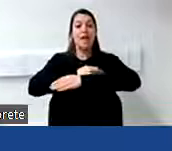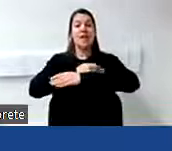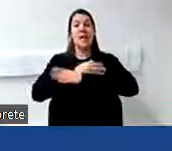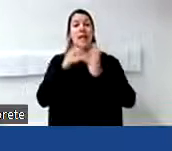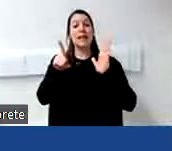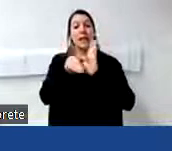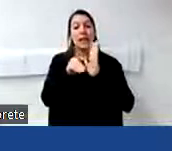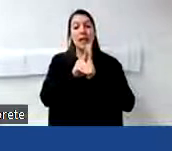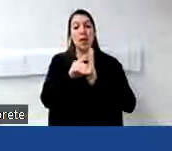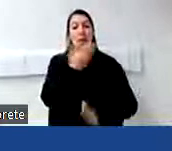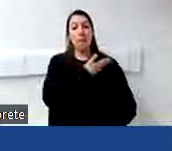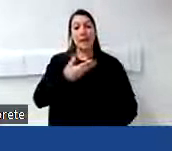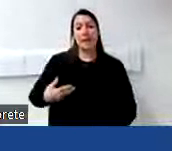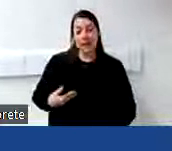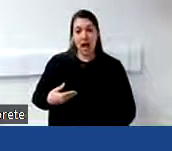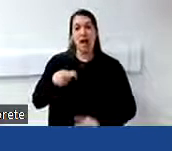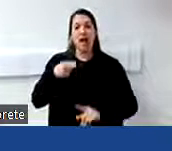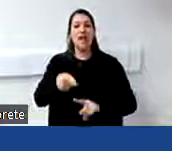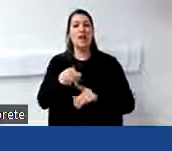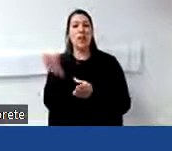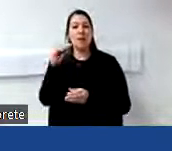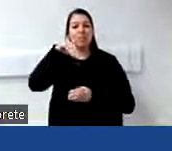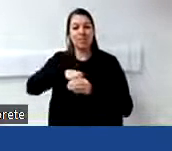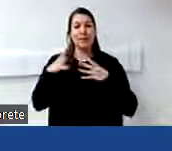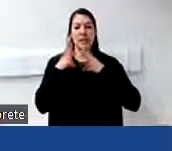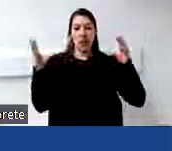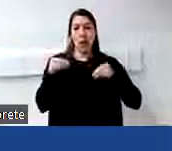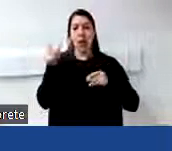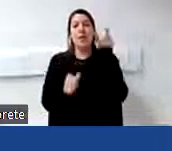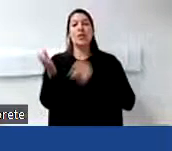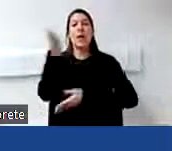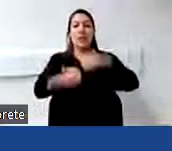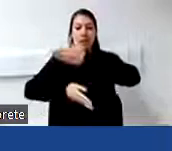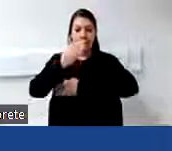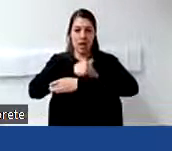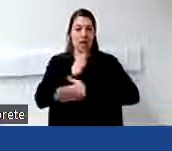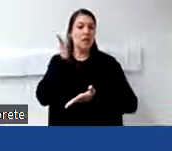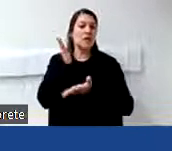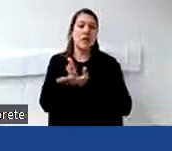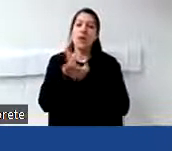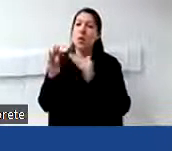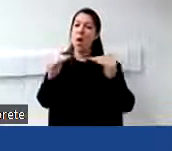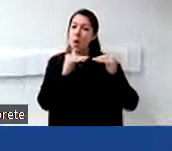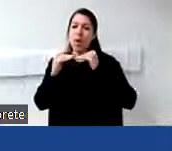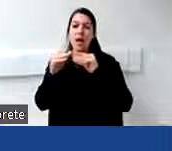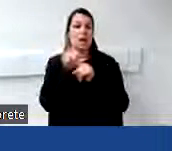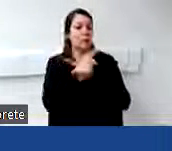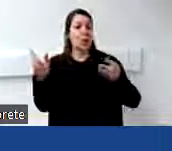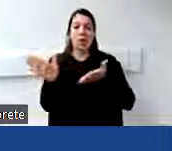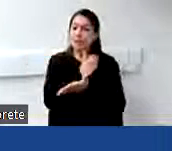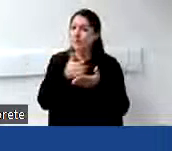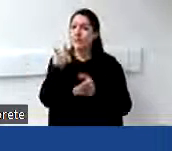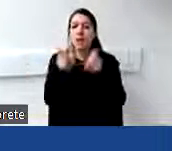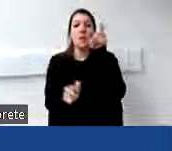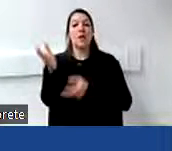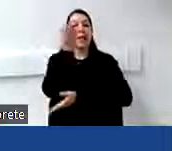con discapacidad en los centros educativos, y el derecho a la igualdad y a la no discriminación de las personas con discapacidad.